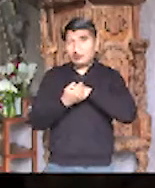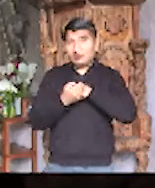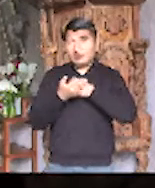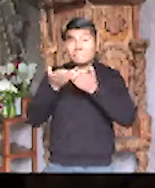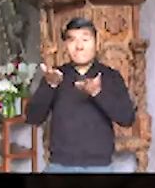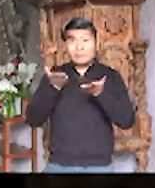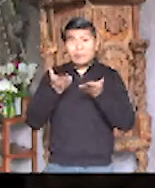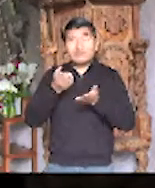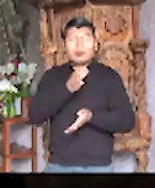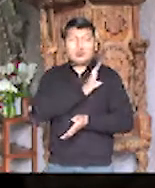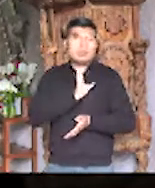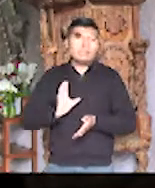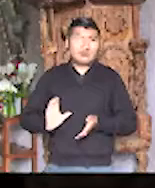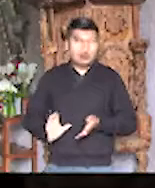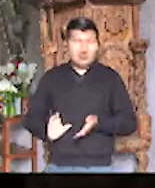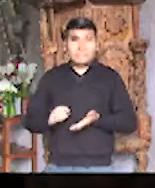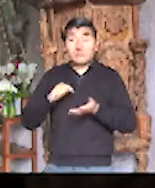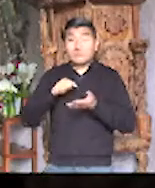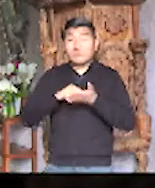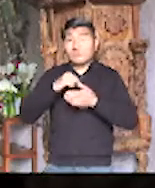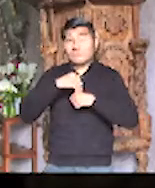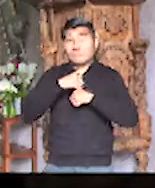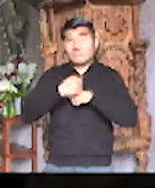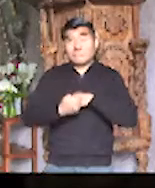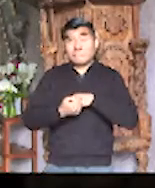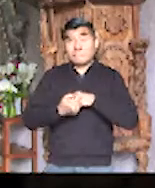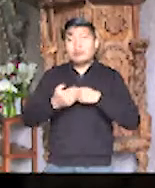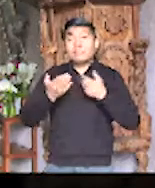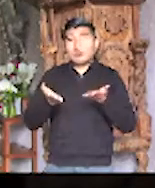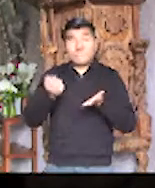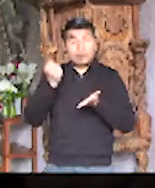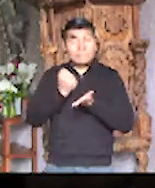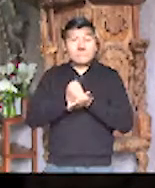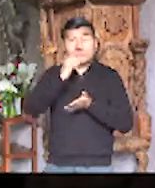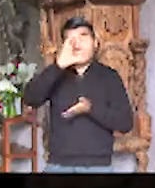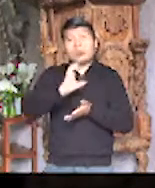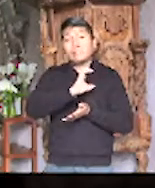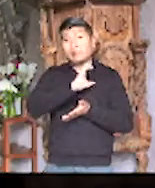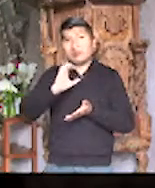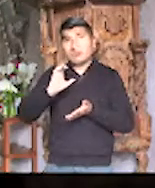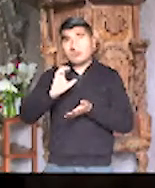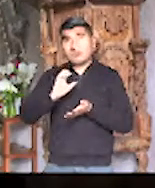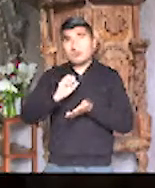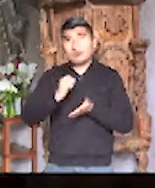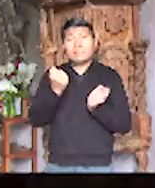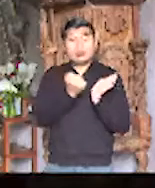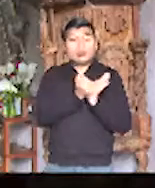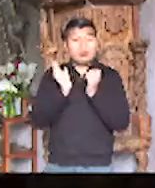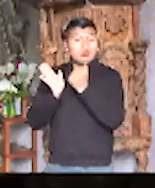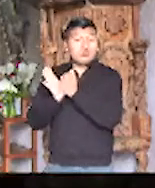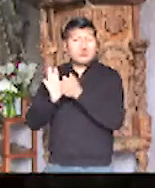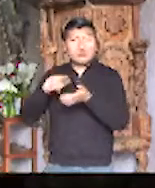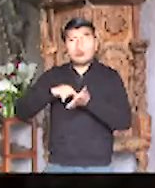danos a cristo este pan tiene la marca de la cruz del sacrificio del